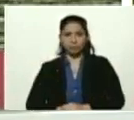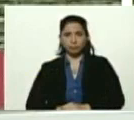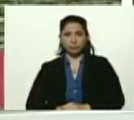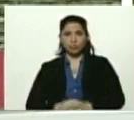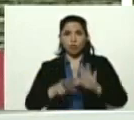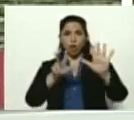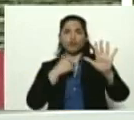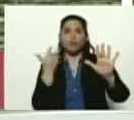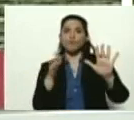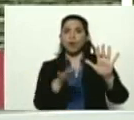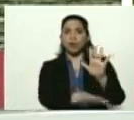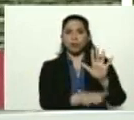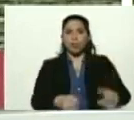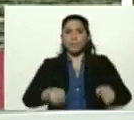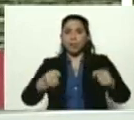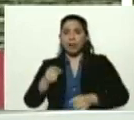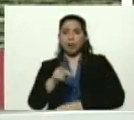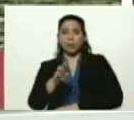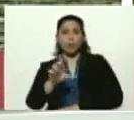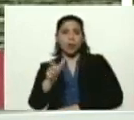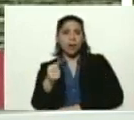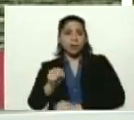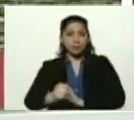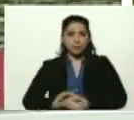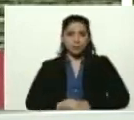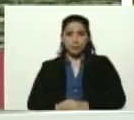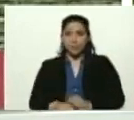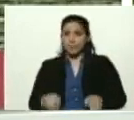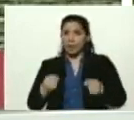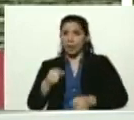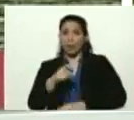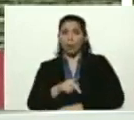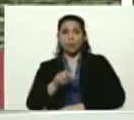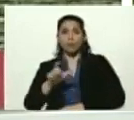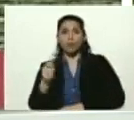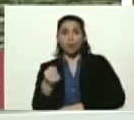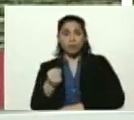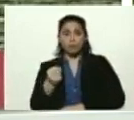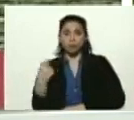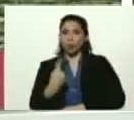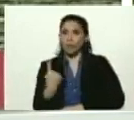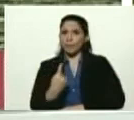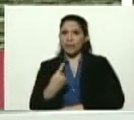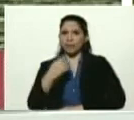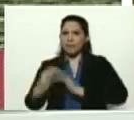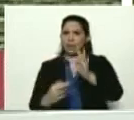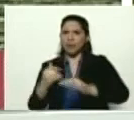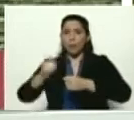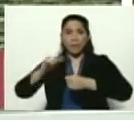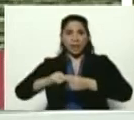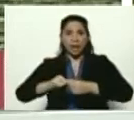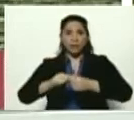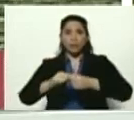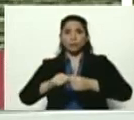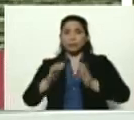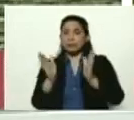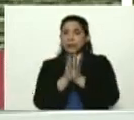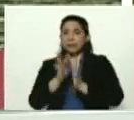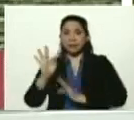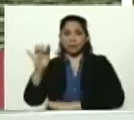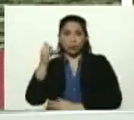8 fallecidos en el mercado de Las Pulgas. El mercado de Las Pulgas no solamente ha afectado a Maracaibo, a San Francisco, en el